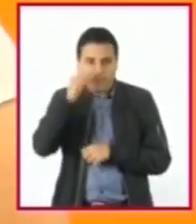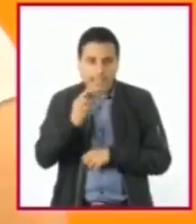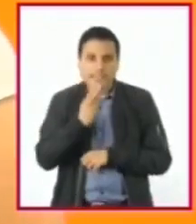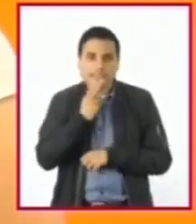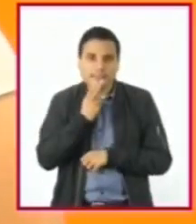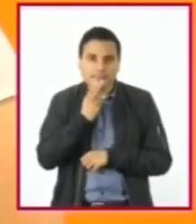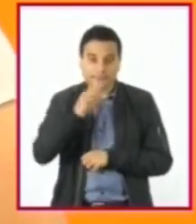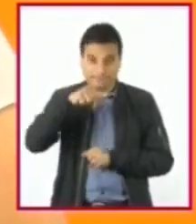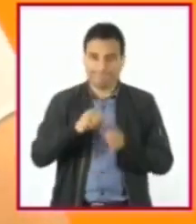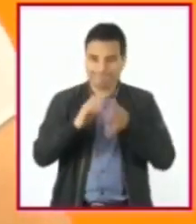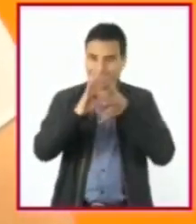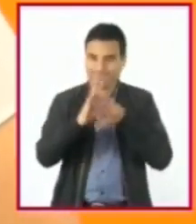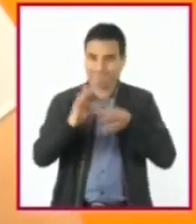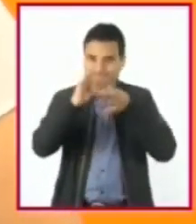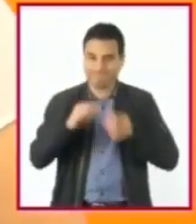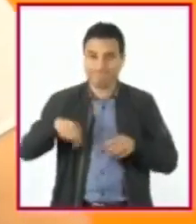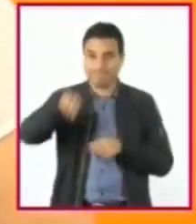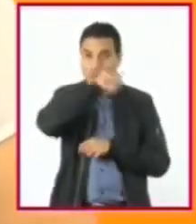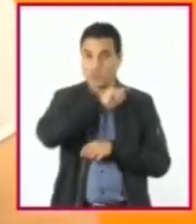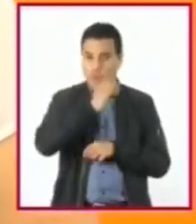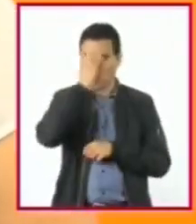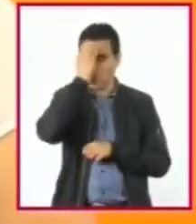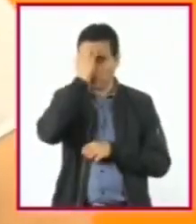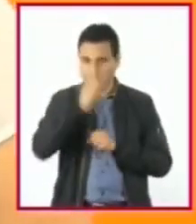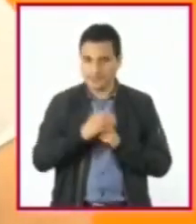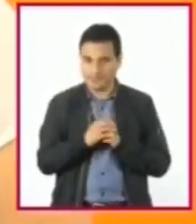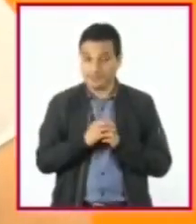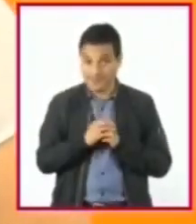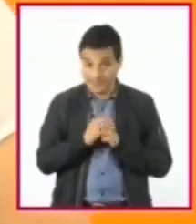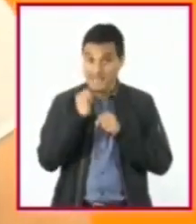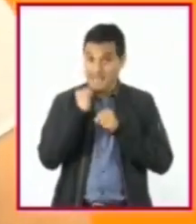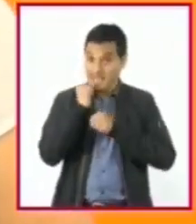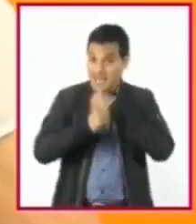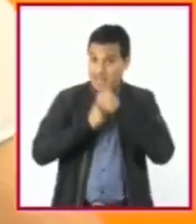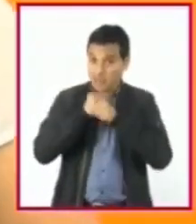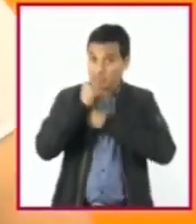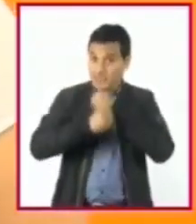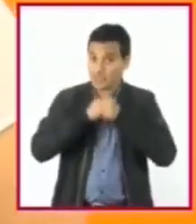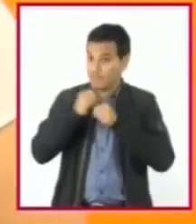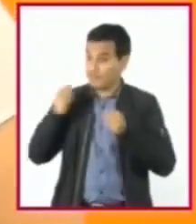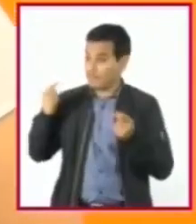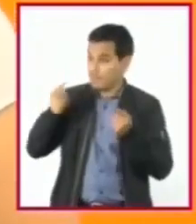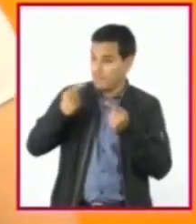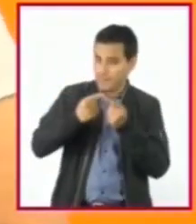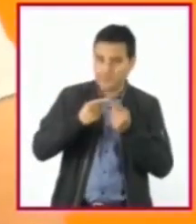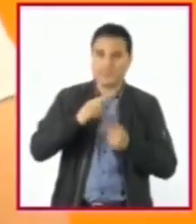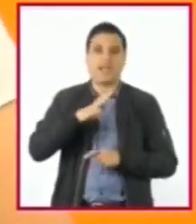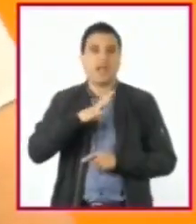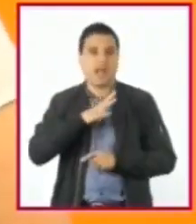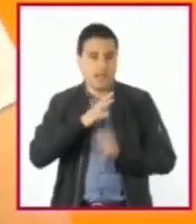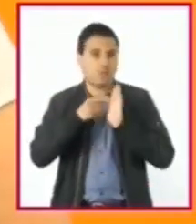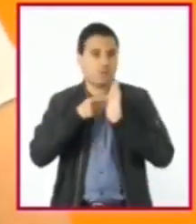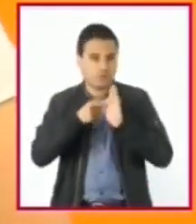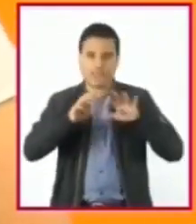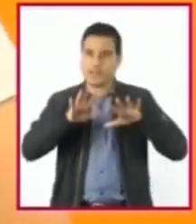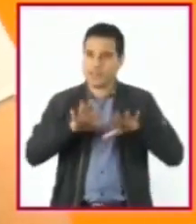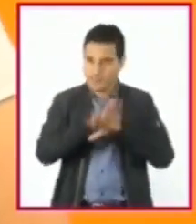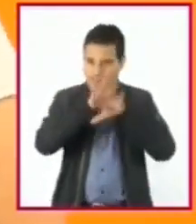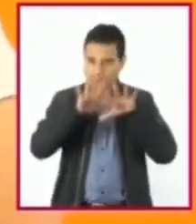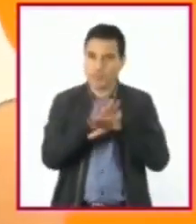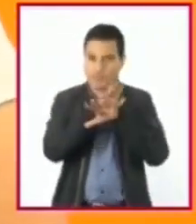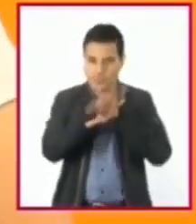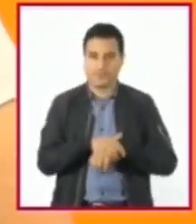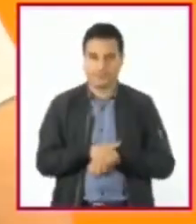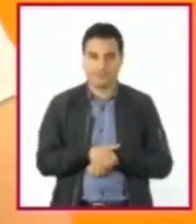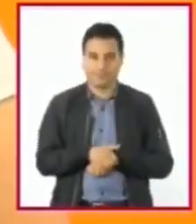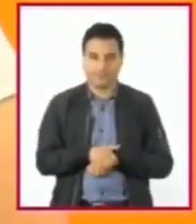ellas. Conocerán cómo a través del tiempo se han ido modificando las formas de representación del lugar en donde vivimos